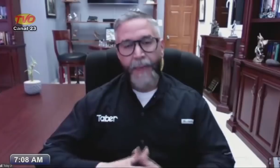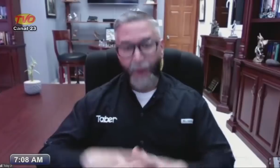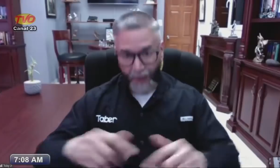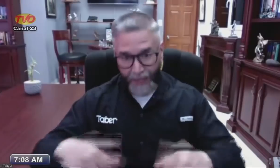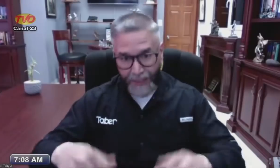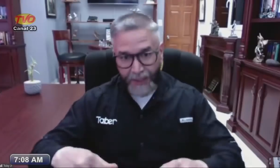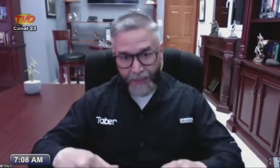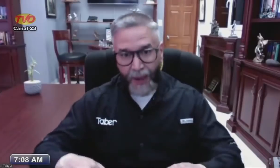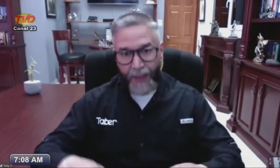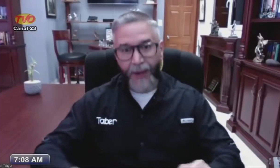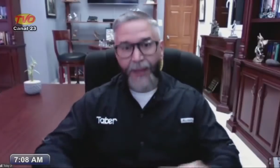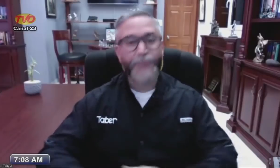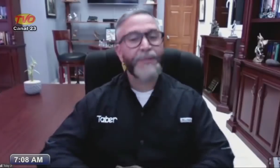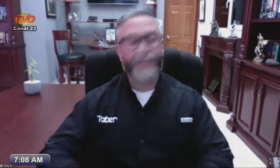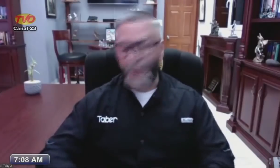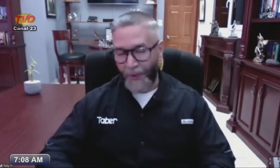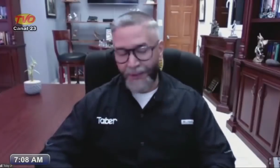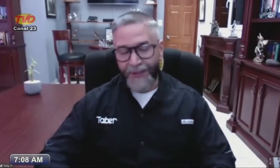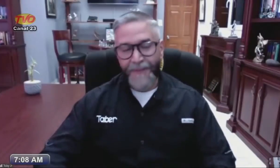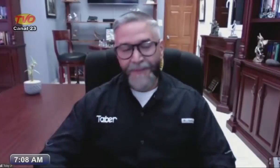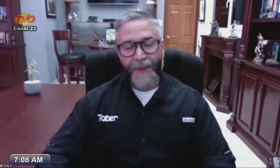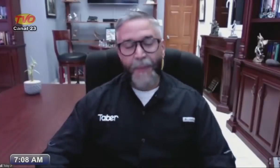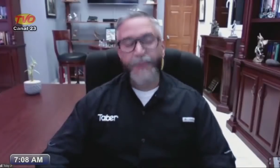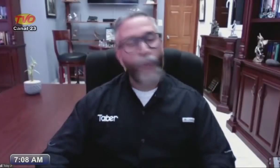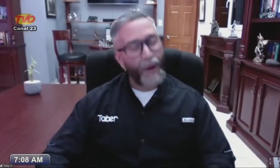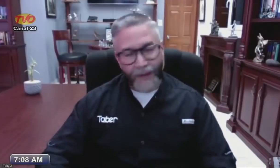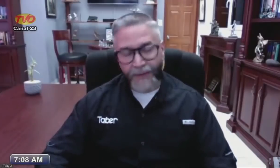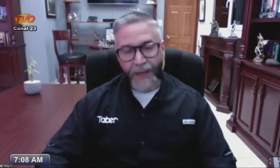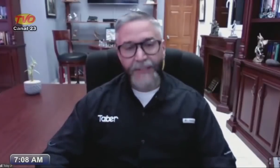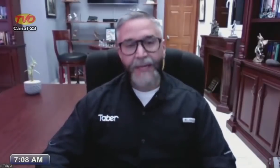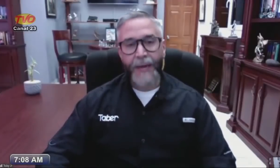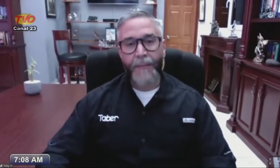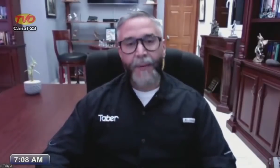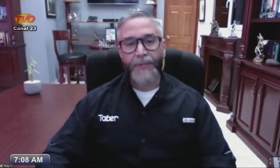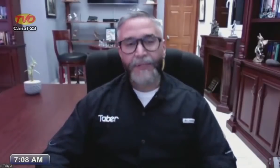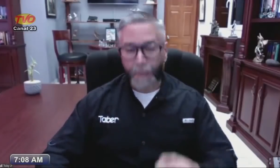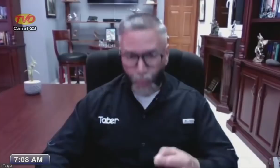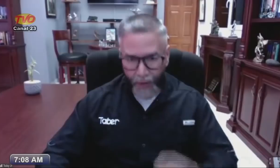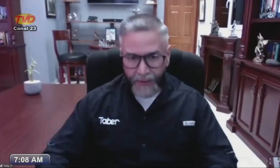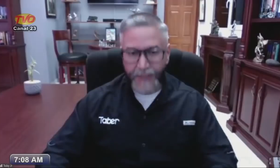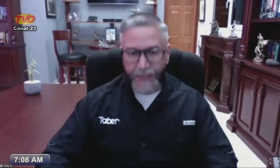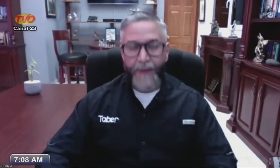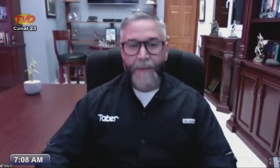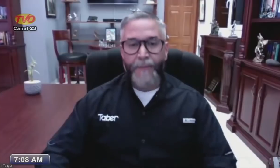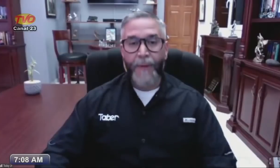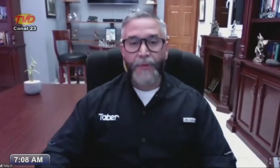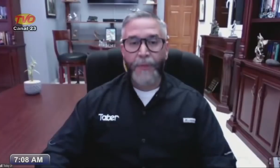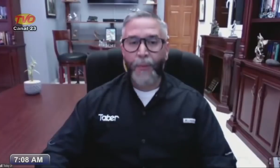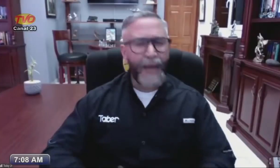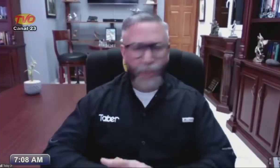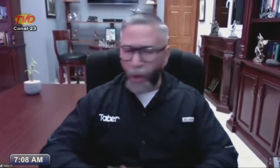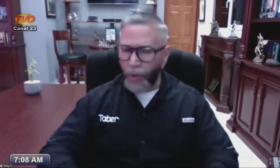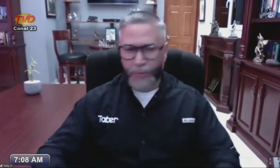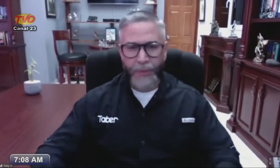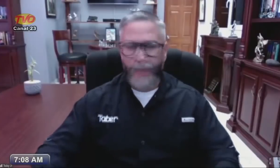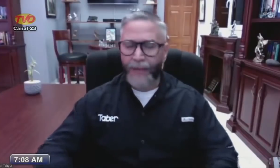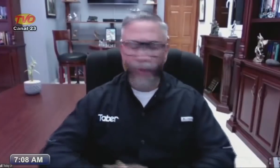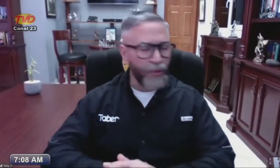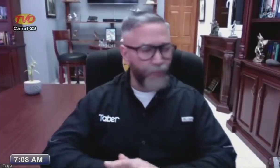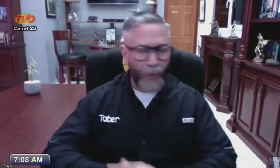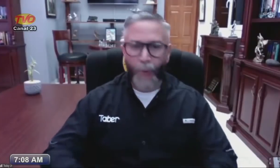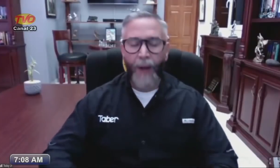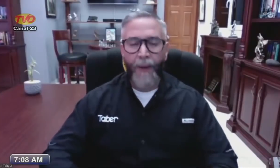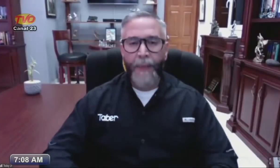pero en esta temporada la respuesta es no le vamos a guardar distancia vamos a ser prudentes y vamos a apoyar a todos a